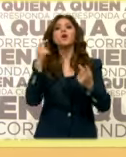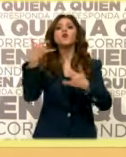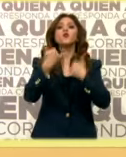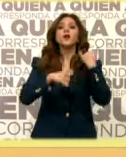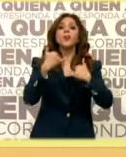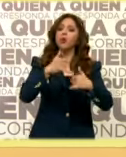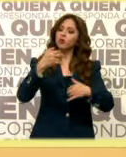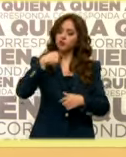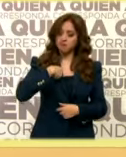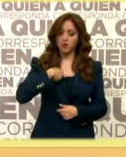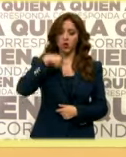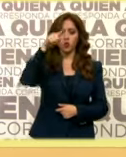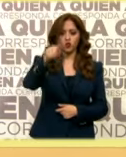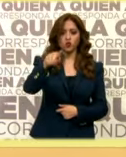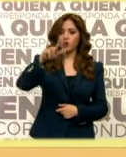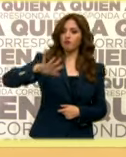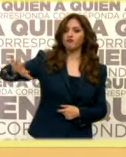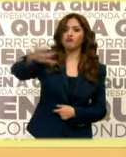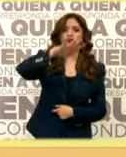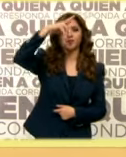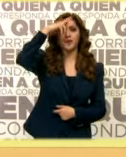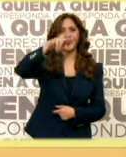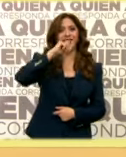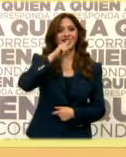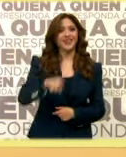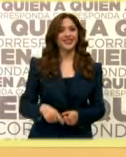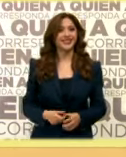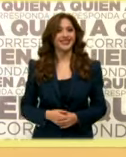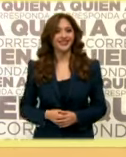El juguetón es mío, es tuyo y es de todo México.